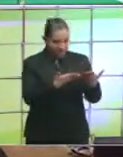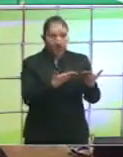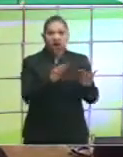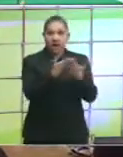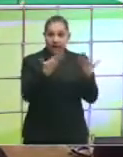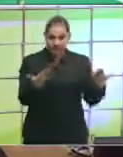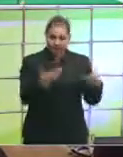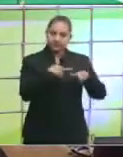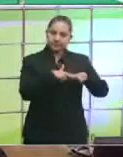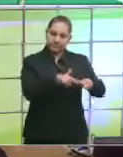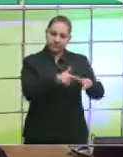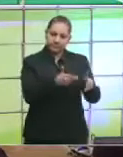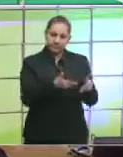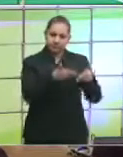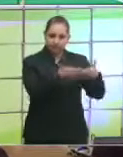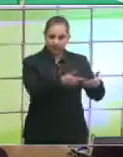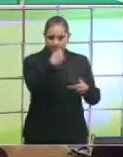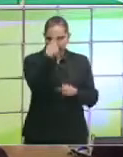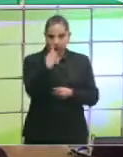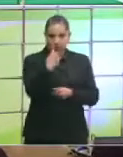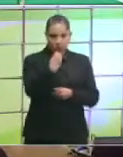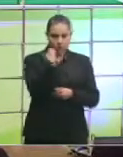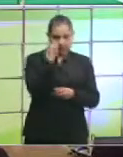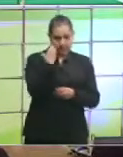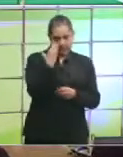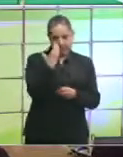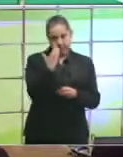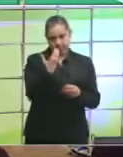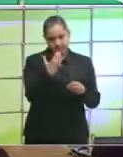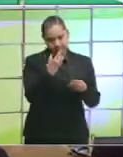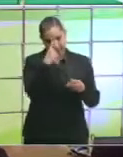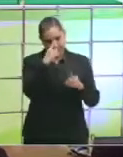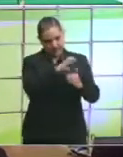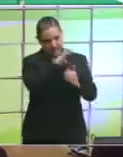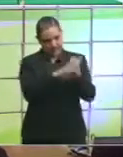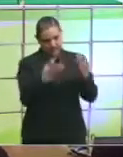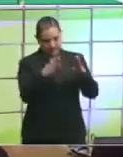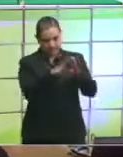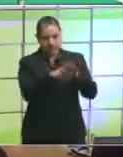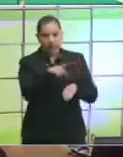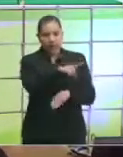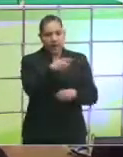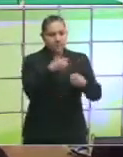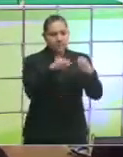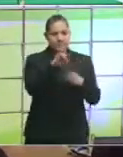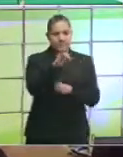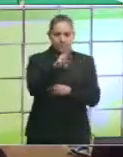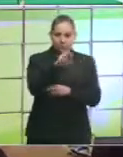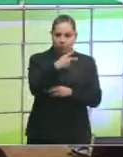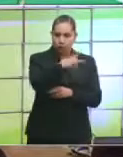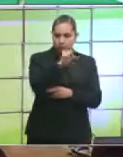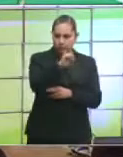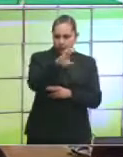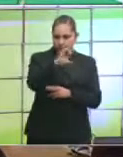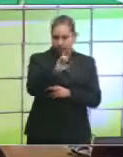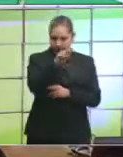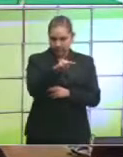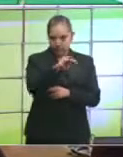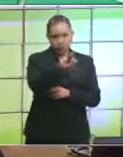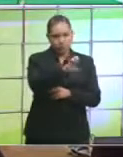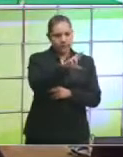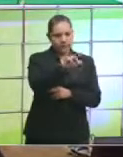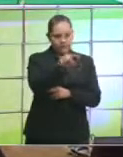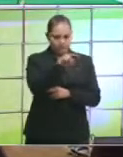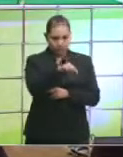conferencia magistral de clausura que será dictada por el ministro de la suprema corte de justicia de la nación josé ramón